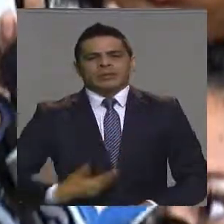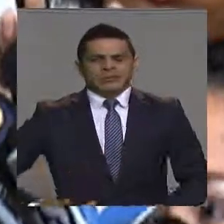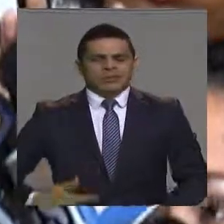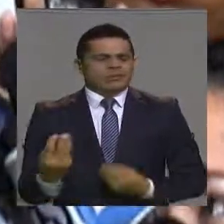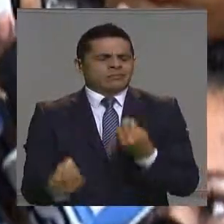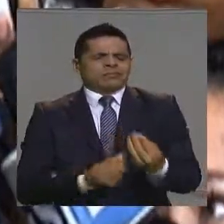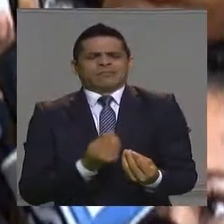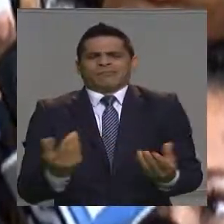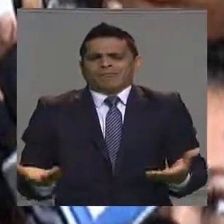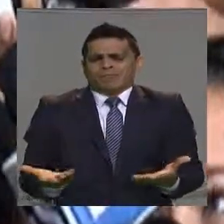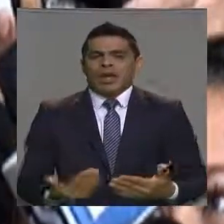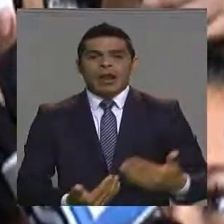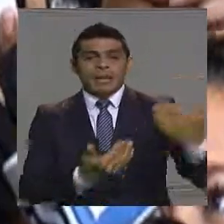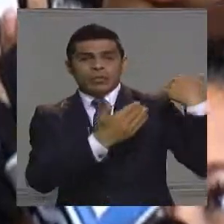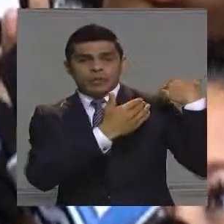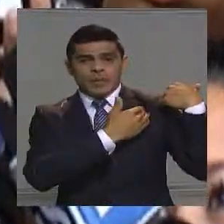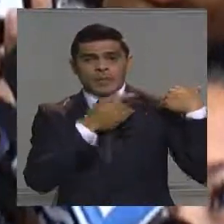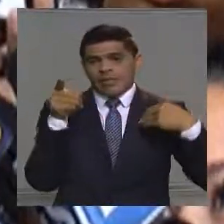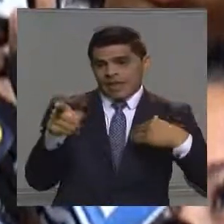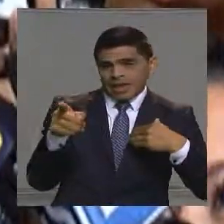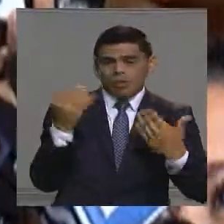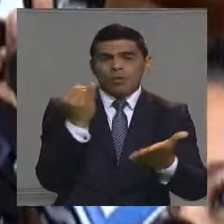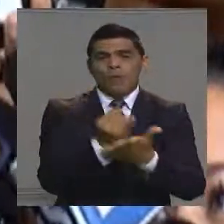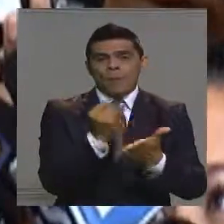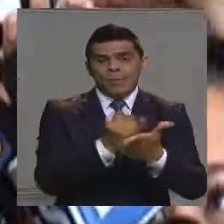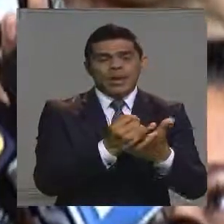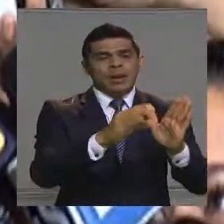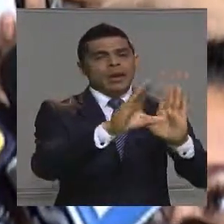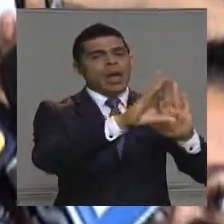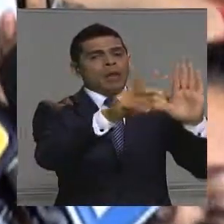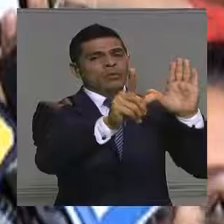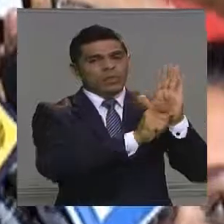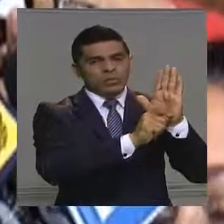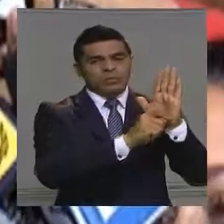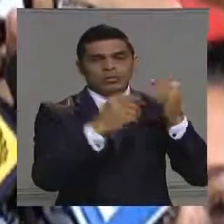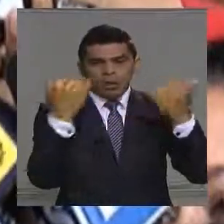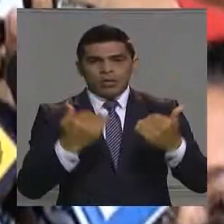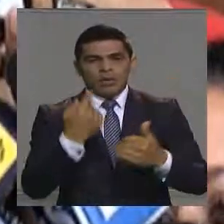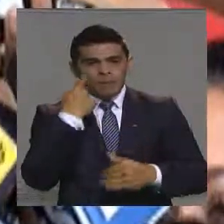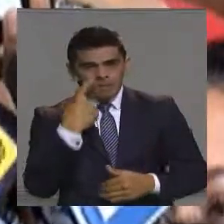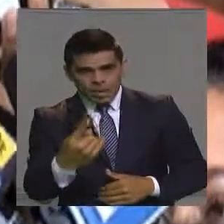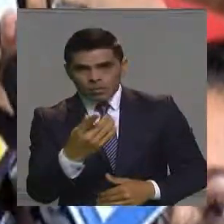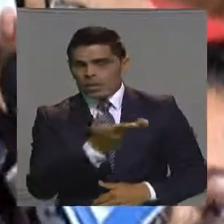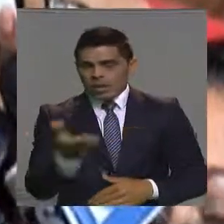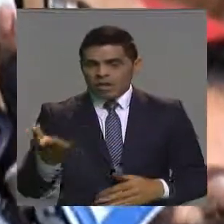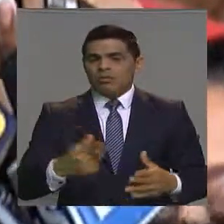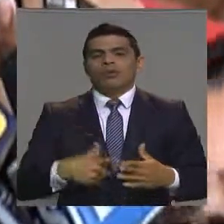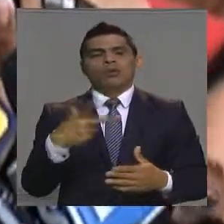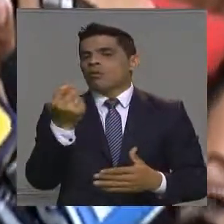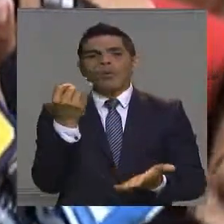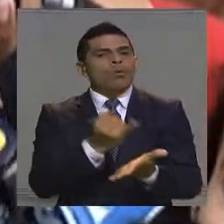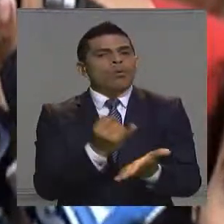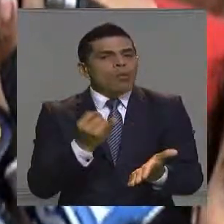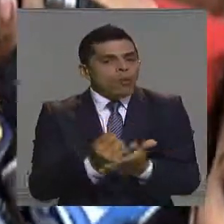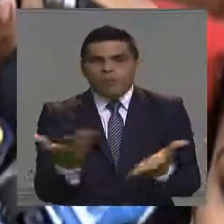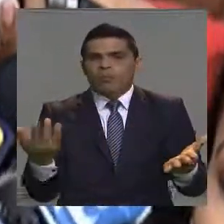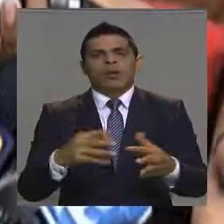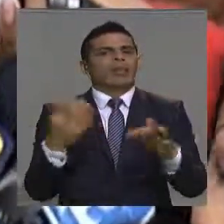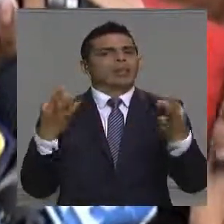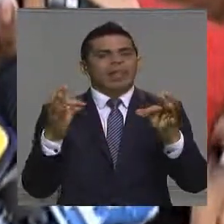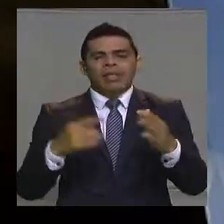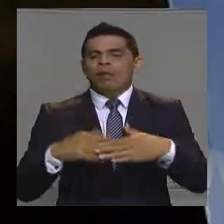contrario, es responsabilidad de ellos hacer cumplir la Constitución y están claramente incumpliendo, violando, intentando